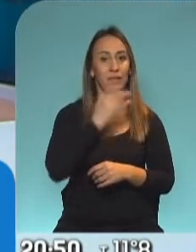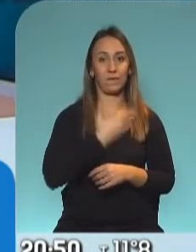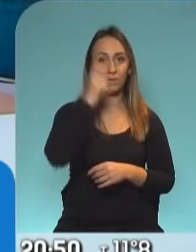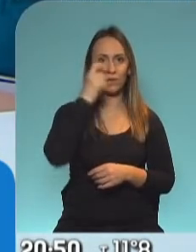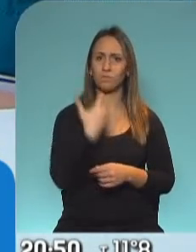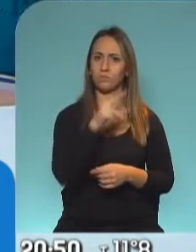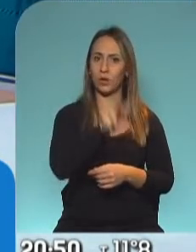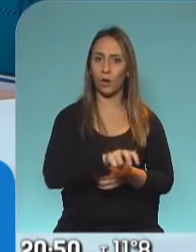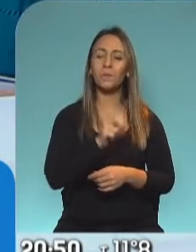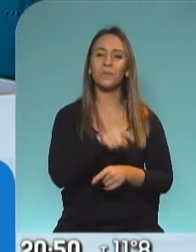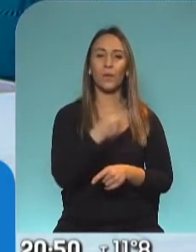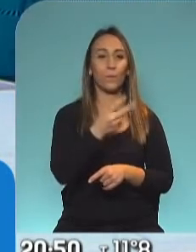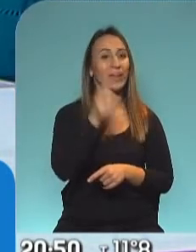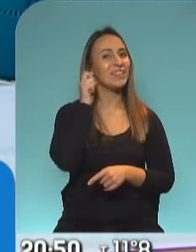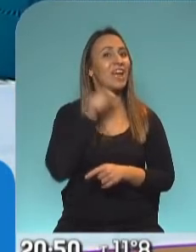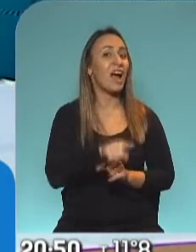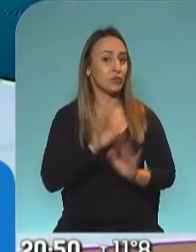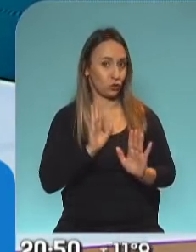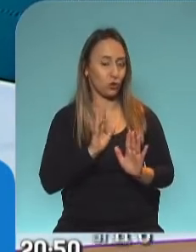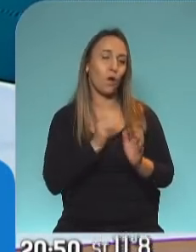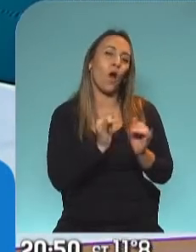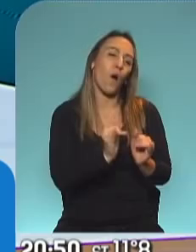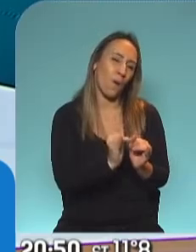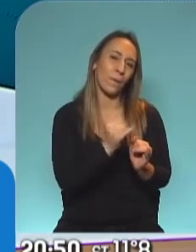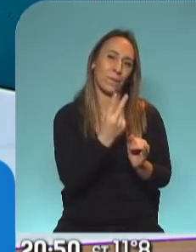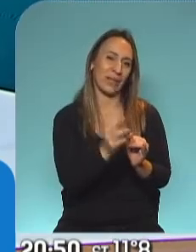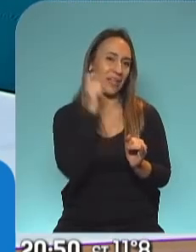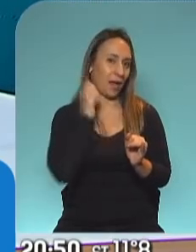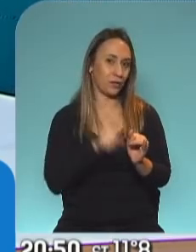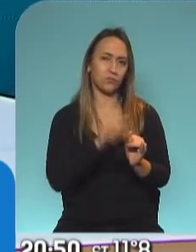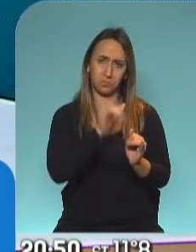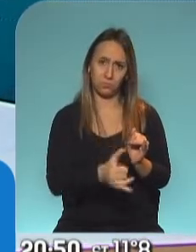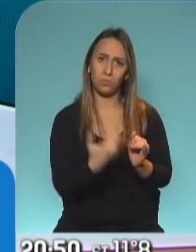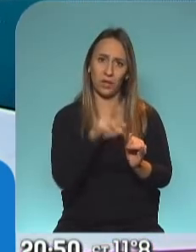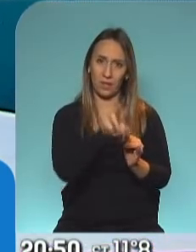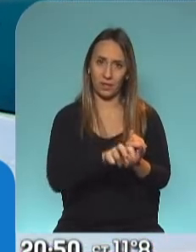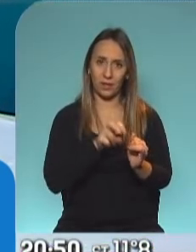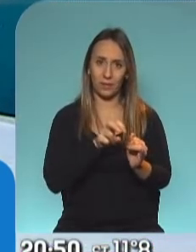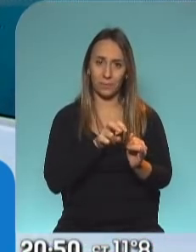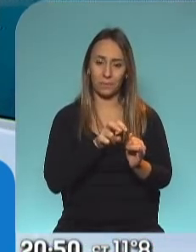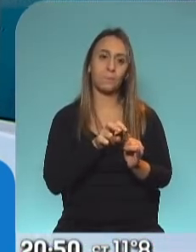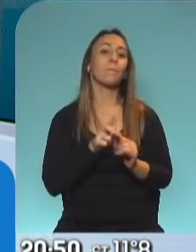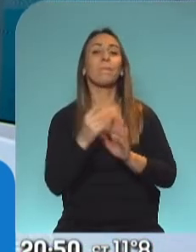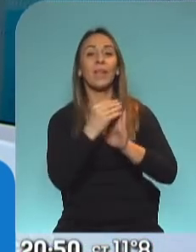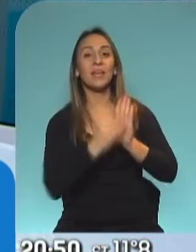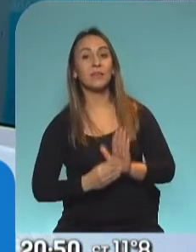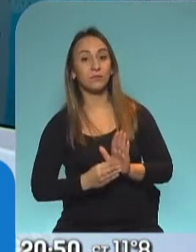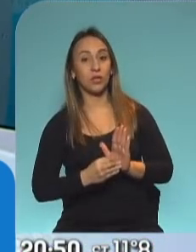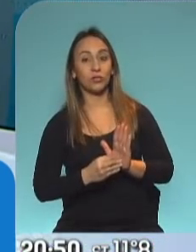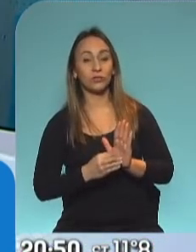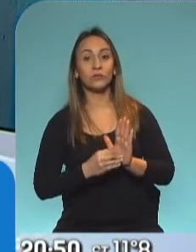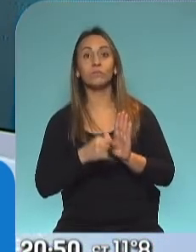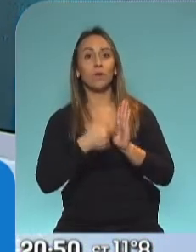emergencia de 20 años, digamos, no un adolescente, sino un joven de 20 años, digamos que en la inscripción del ingreso